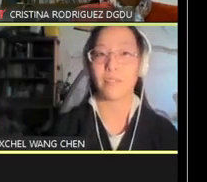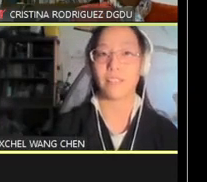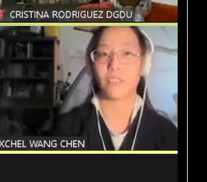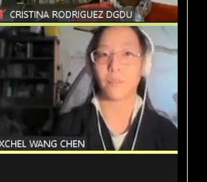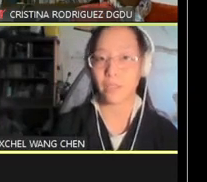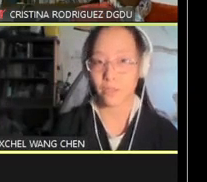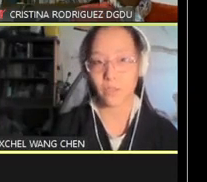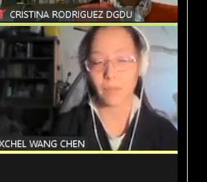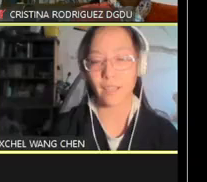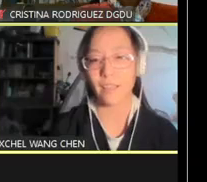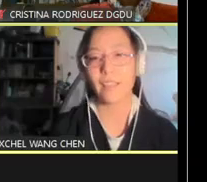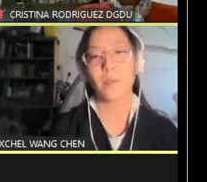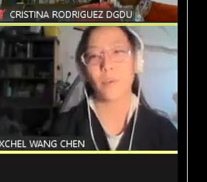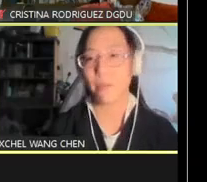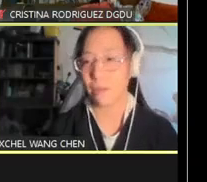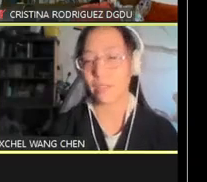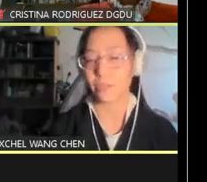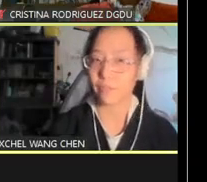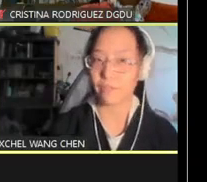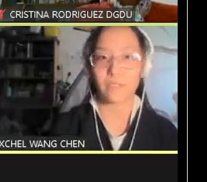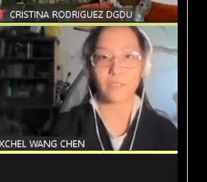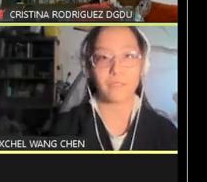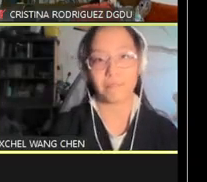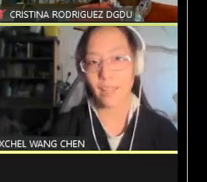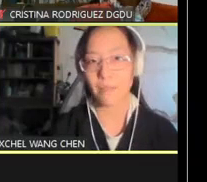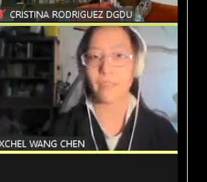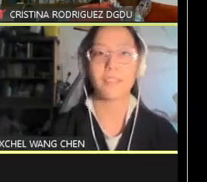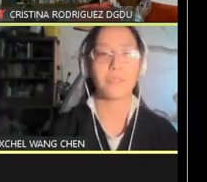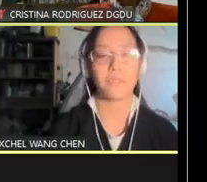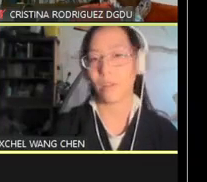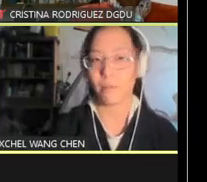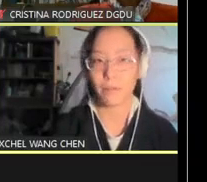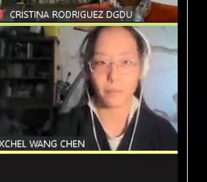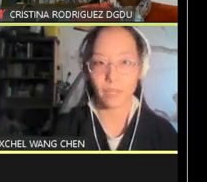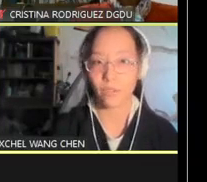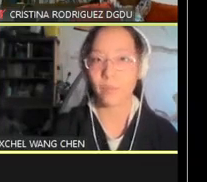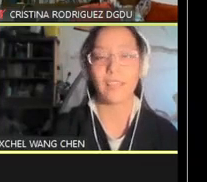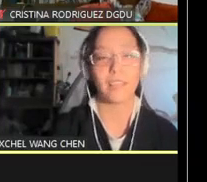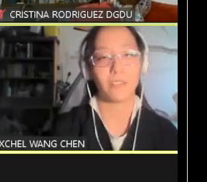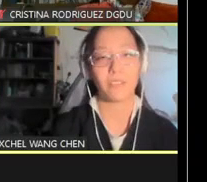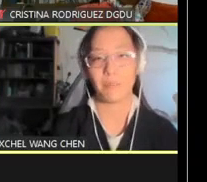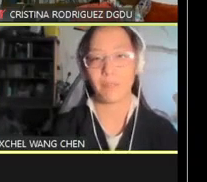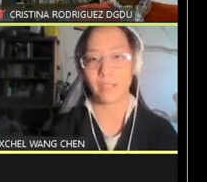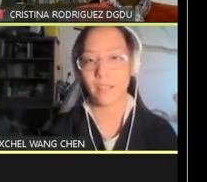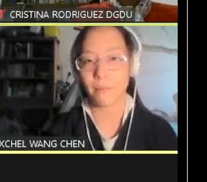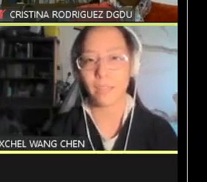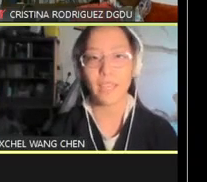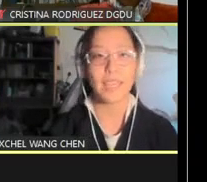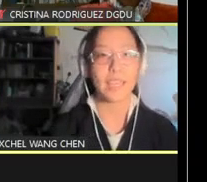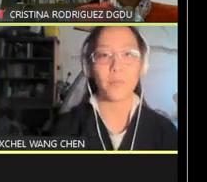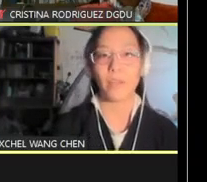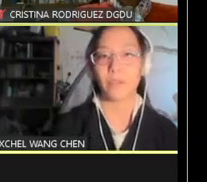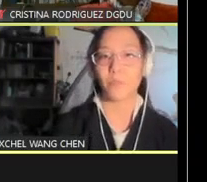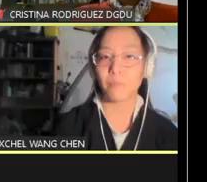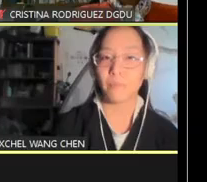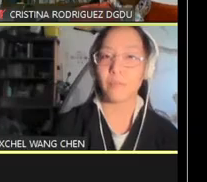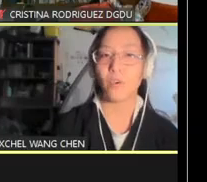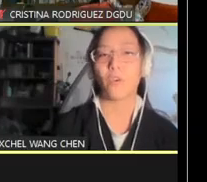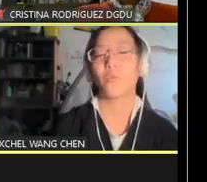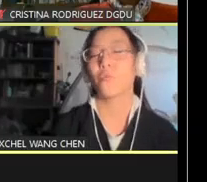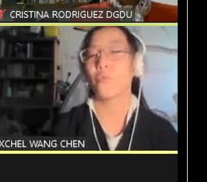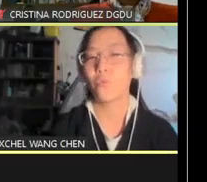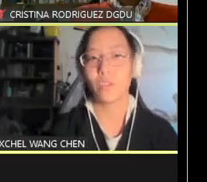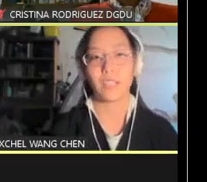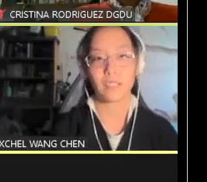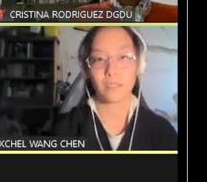es una lesión microscópica, puede haber una putrefacción leve, no suele haber hematoma, el dolor también es leve, y puede haber un mínimo